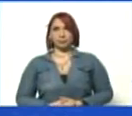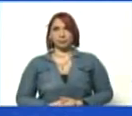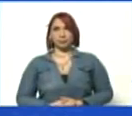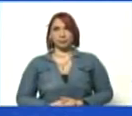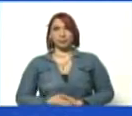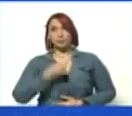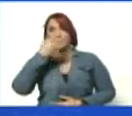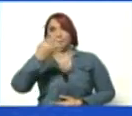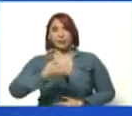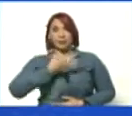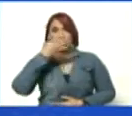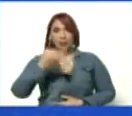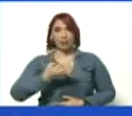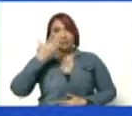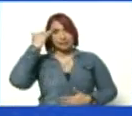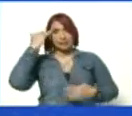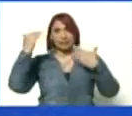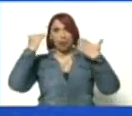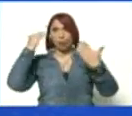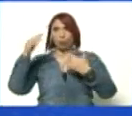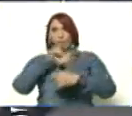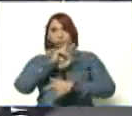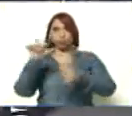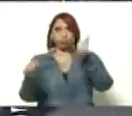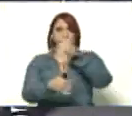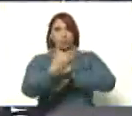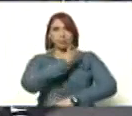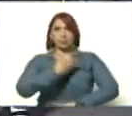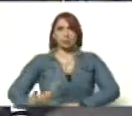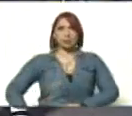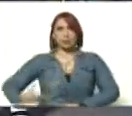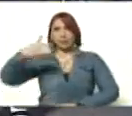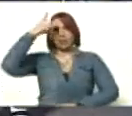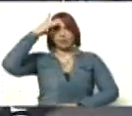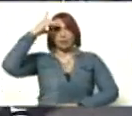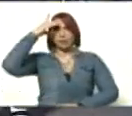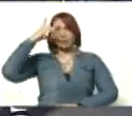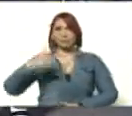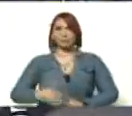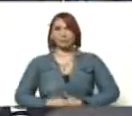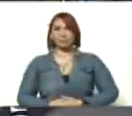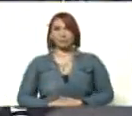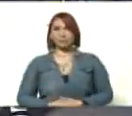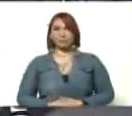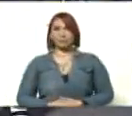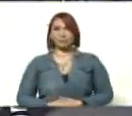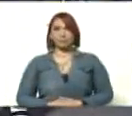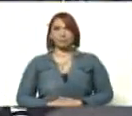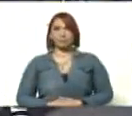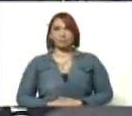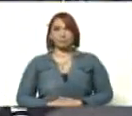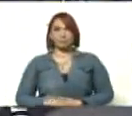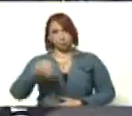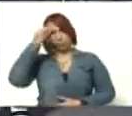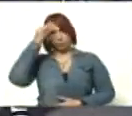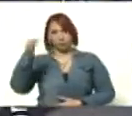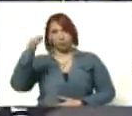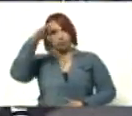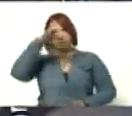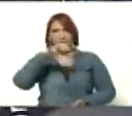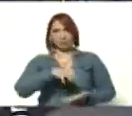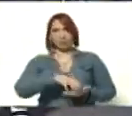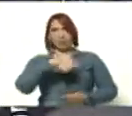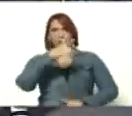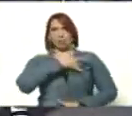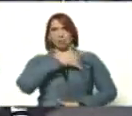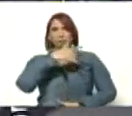Buenas tardes. Un saludo, vicepresidenta ejecutiva Delcy Rodríguez, de parte del Consejo Estatal de Gestión